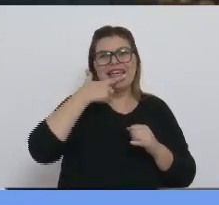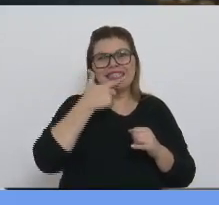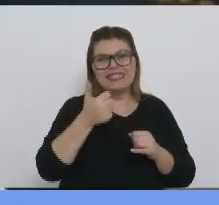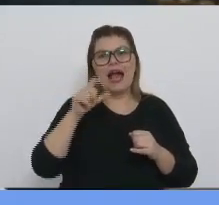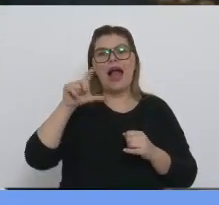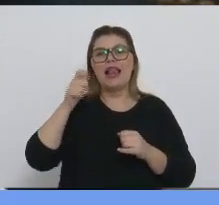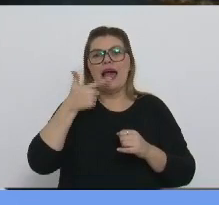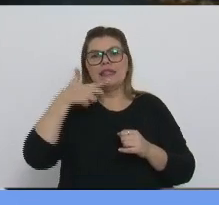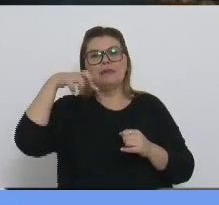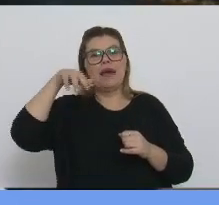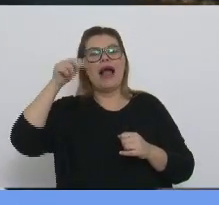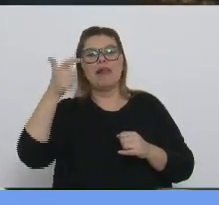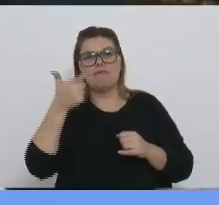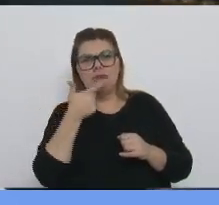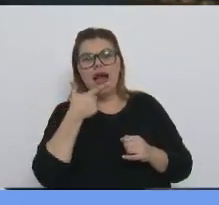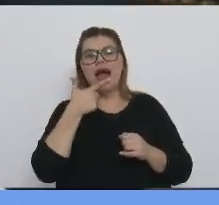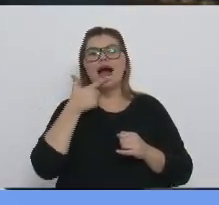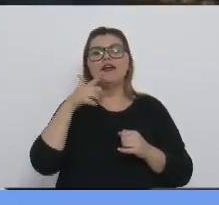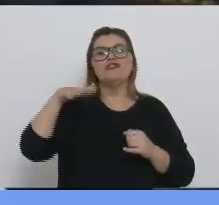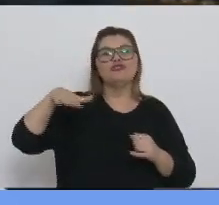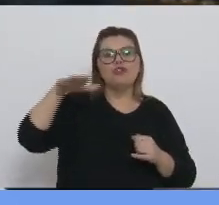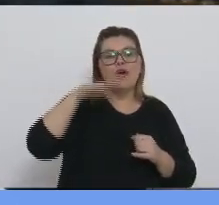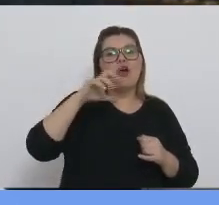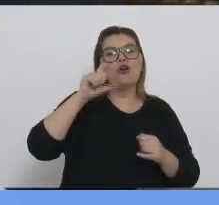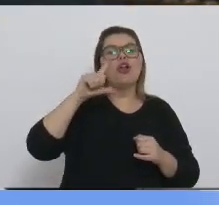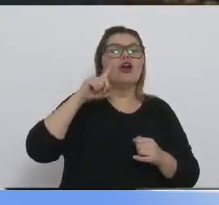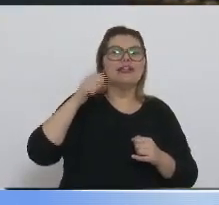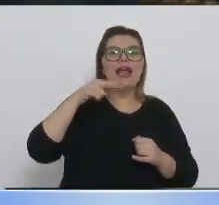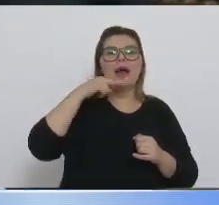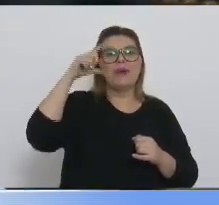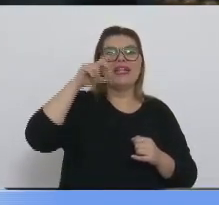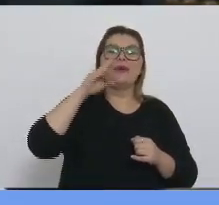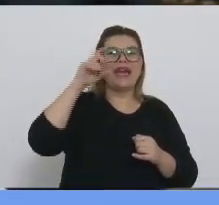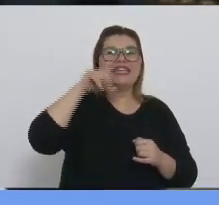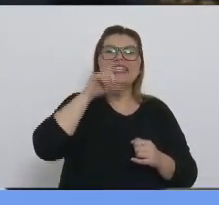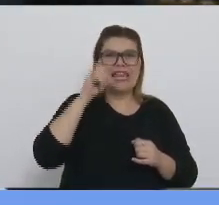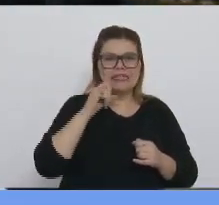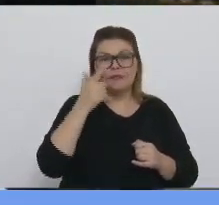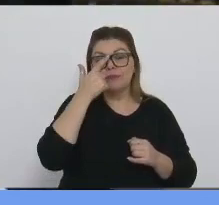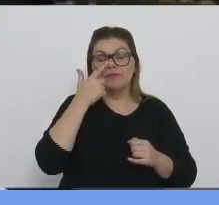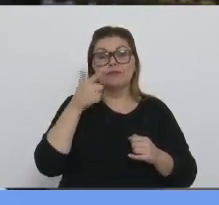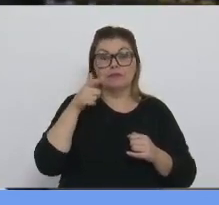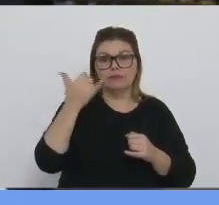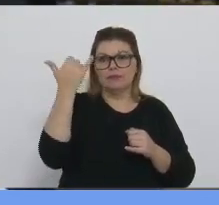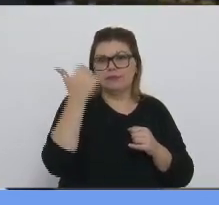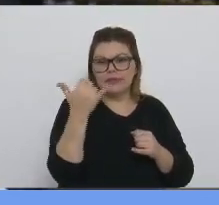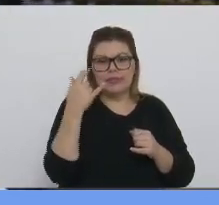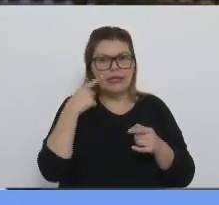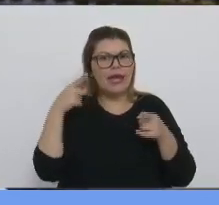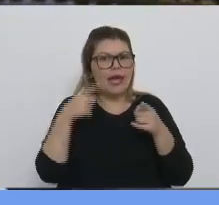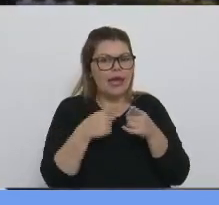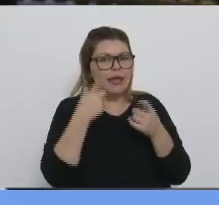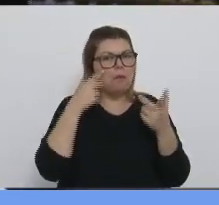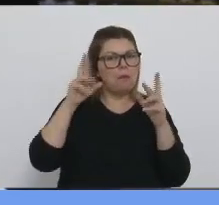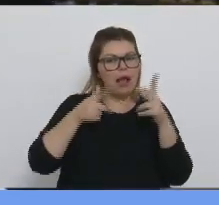benítez y tiene el desafío la buena del palmar de hacer estrategia de co-manejo con los